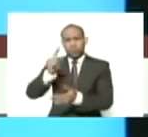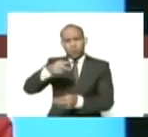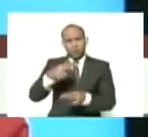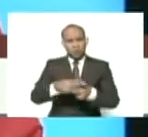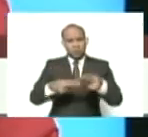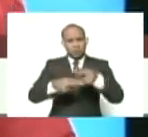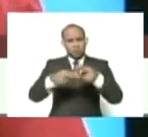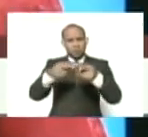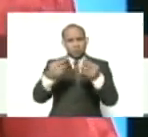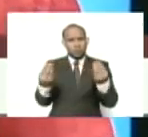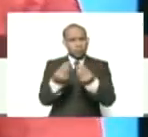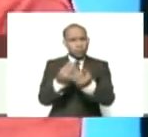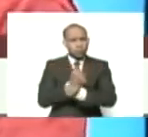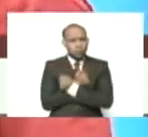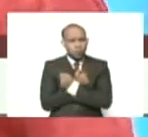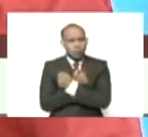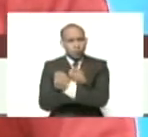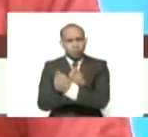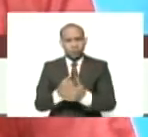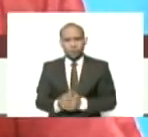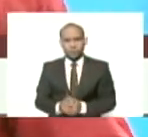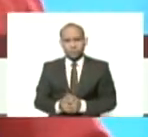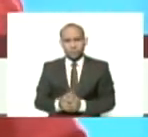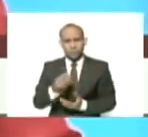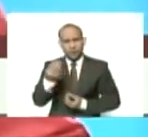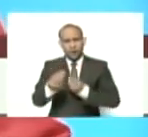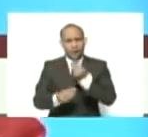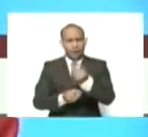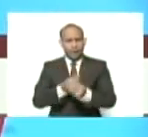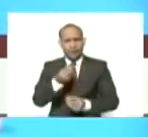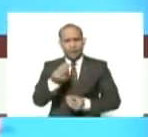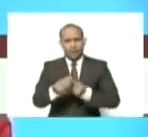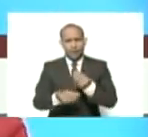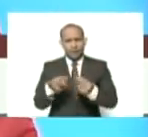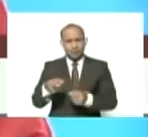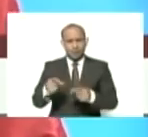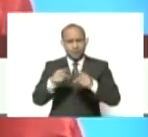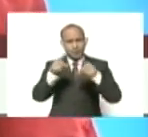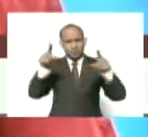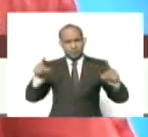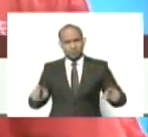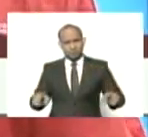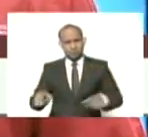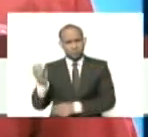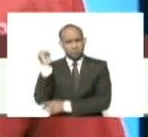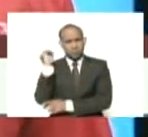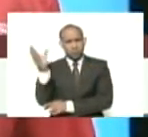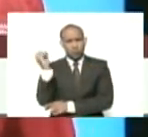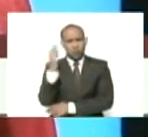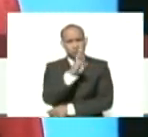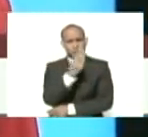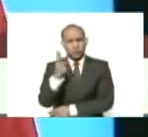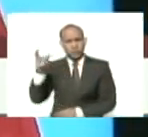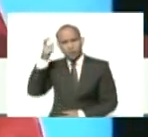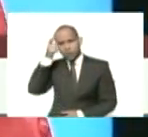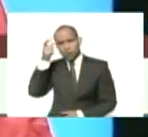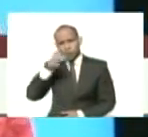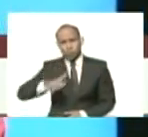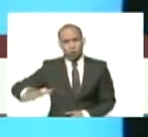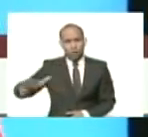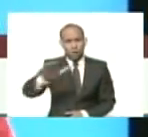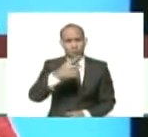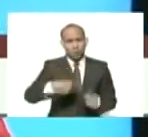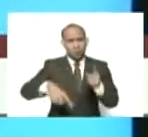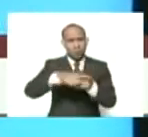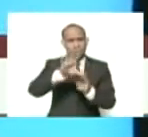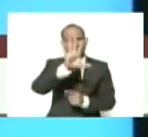amor. Se realizaron en este sentido, en este marco del Congreso Bicentenario de los Pueblos, más de